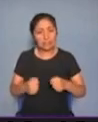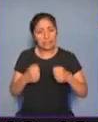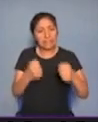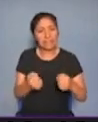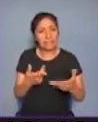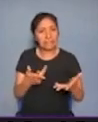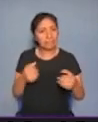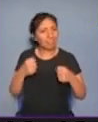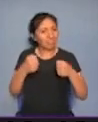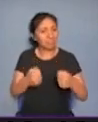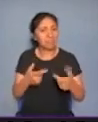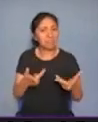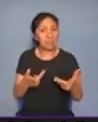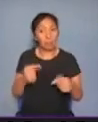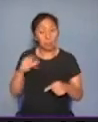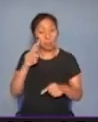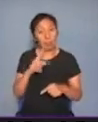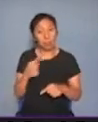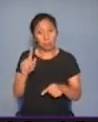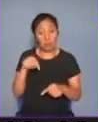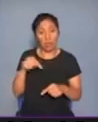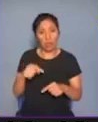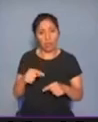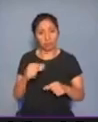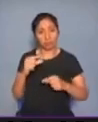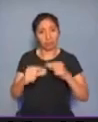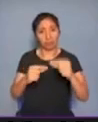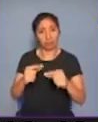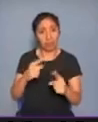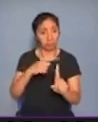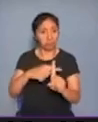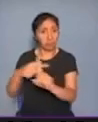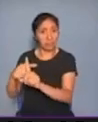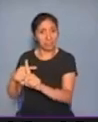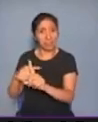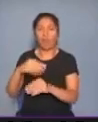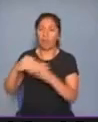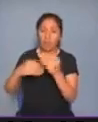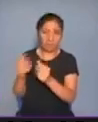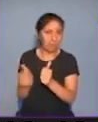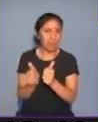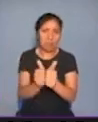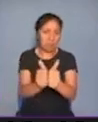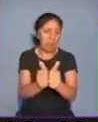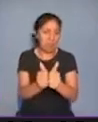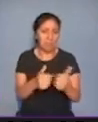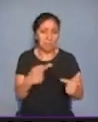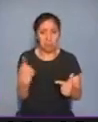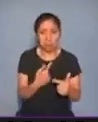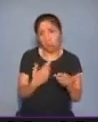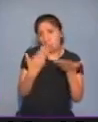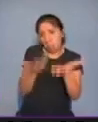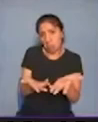y vemos avances significativos por suerte las familias todos los años nos acompañan con nuestra propuesta institucional